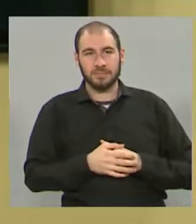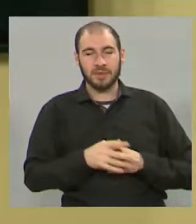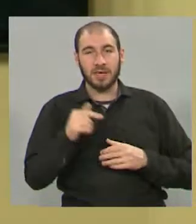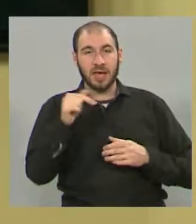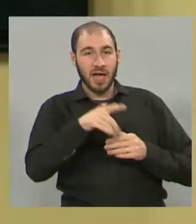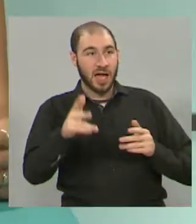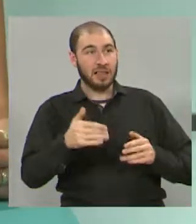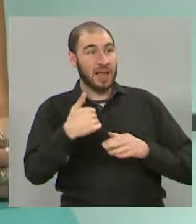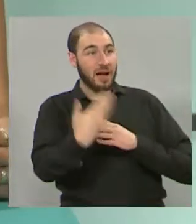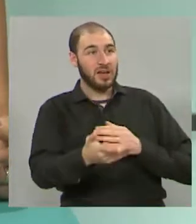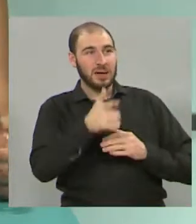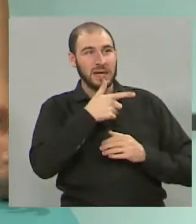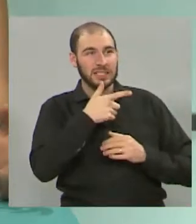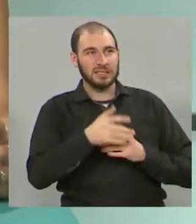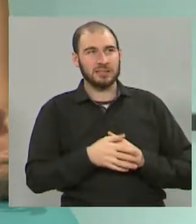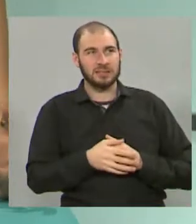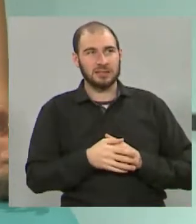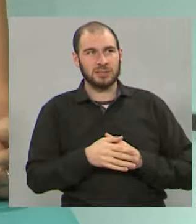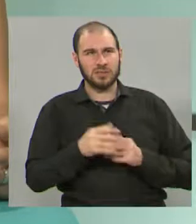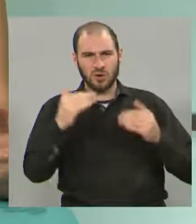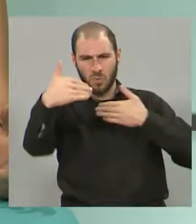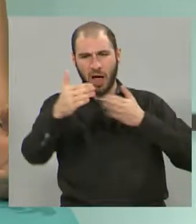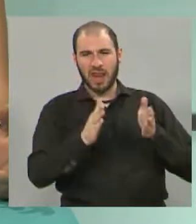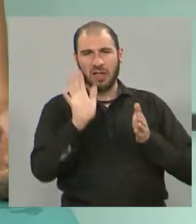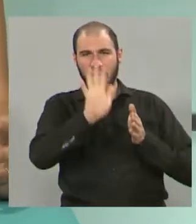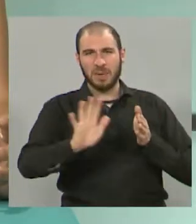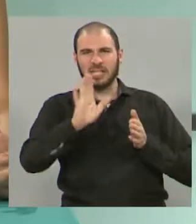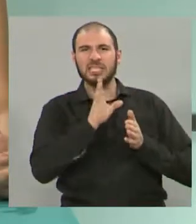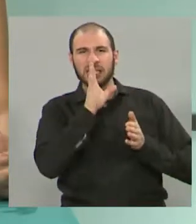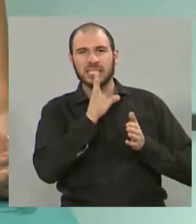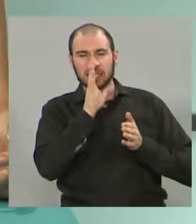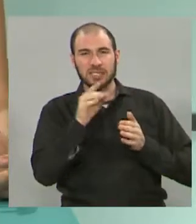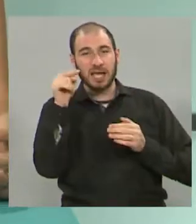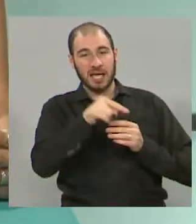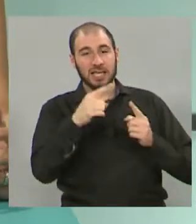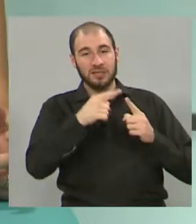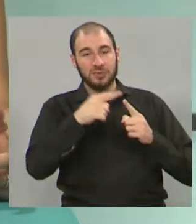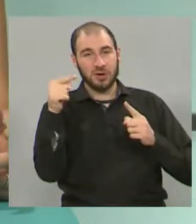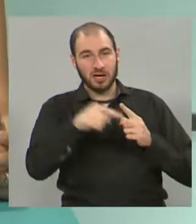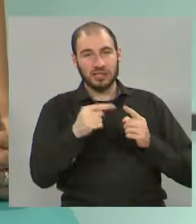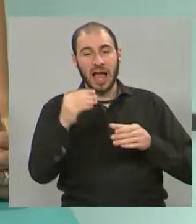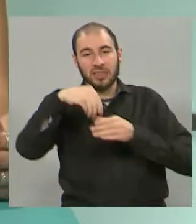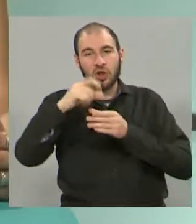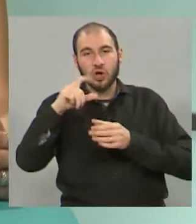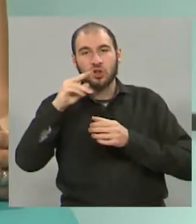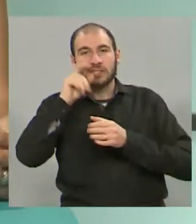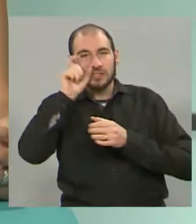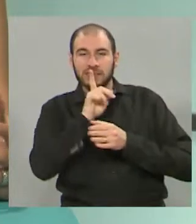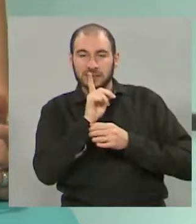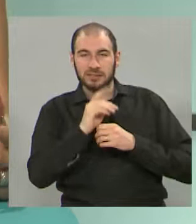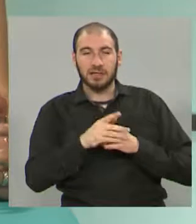es el que se vea por fuera que es común muy cuadrado amarillo y gris es el instituto pertenece al conicet y este